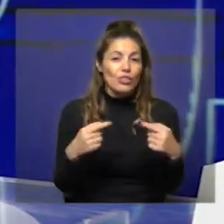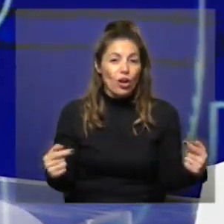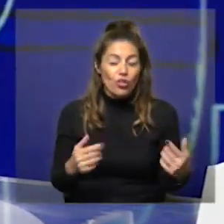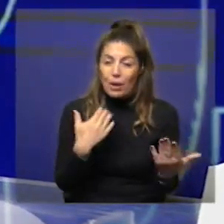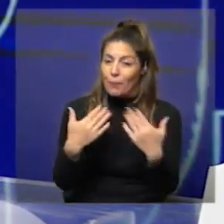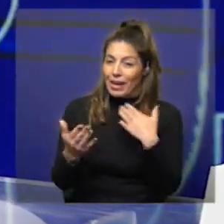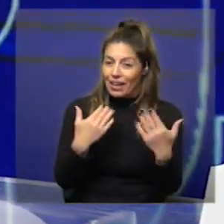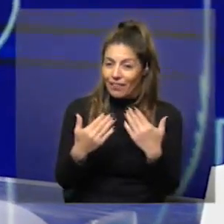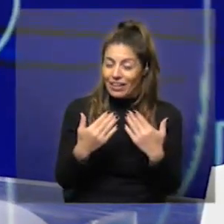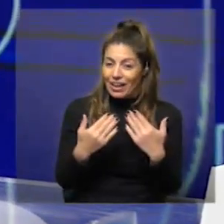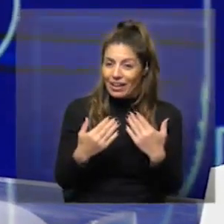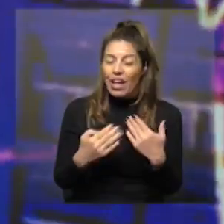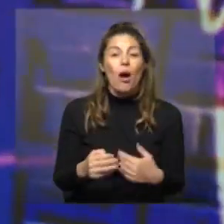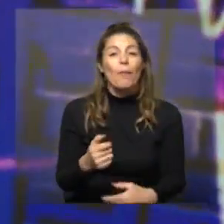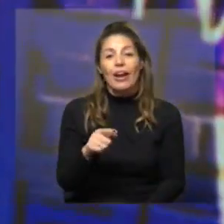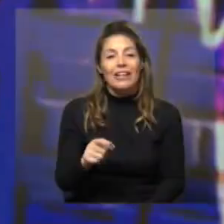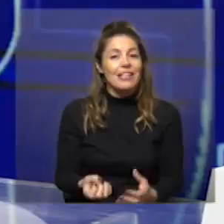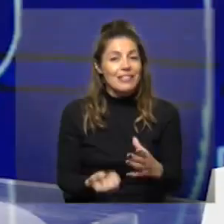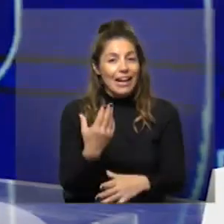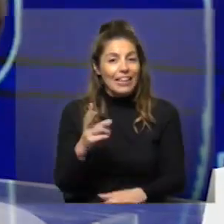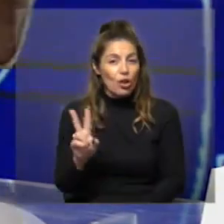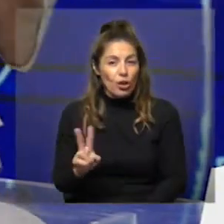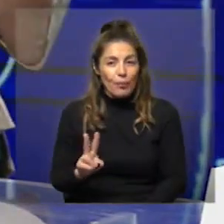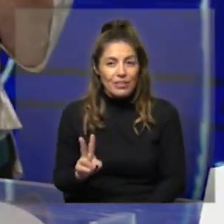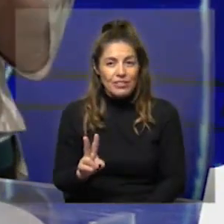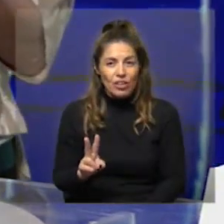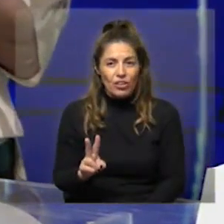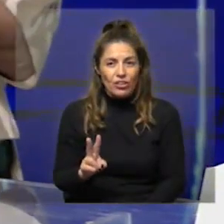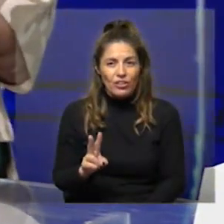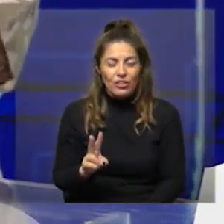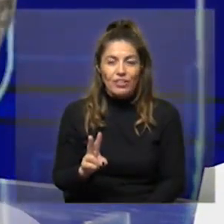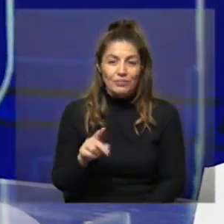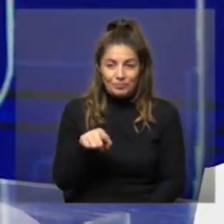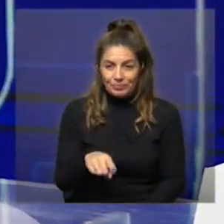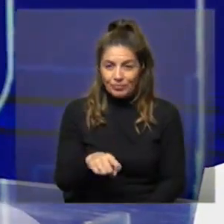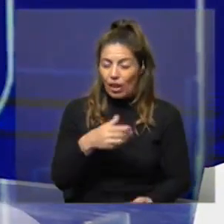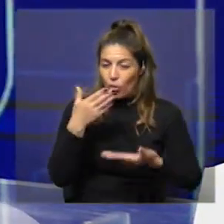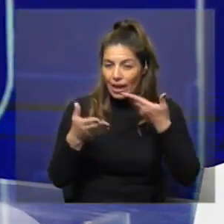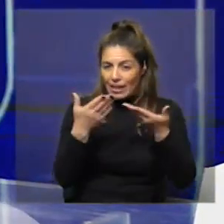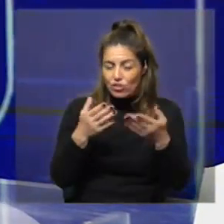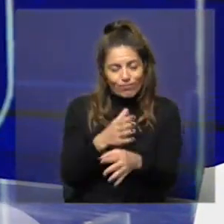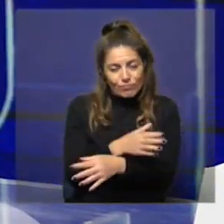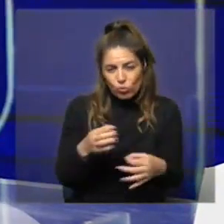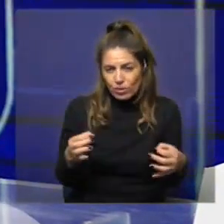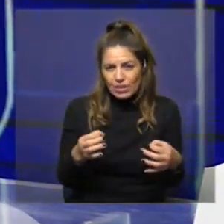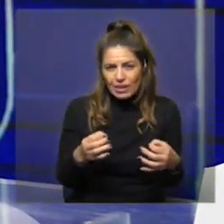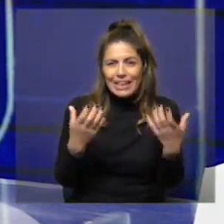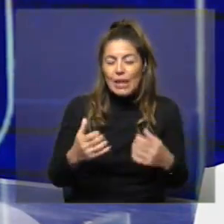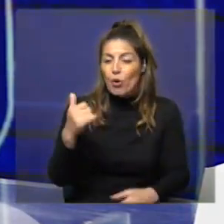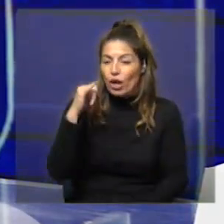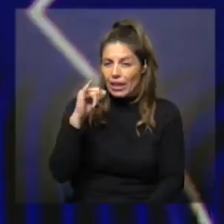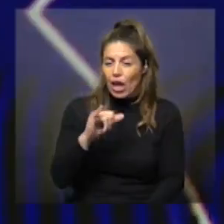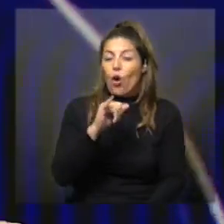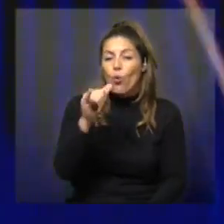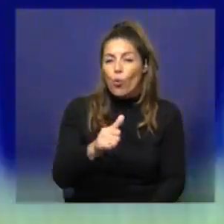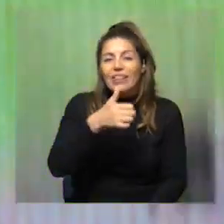para charlar, porque acabas de sacar una versión de Las Décimas, milongueada, así, alucinante. Bueno, queremos que nos cuentes un